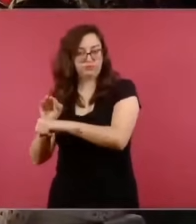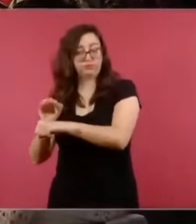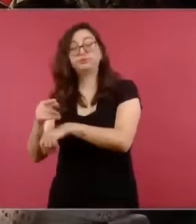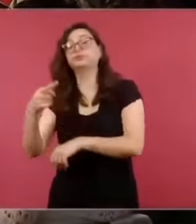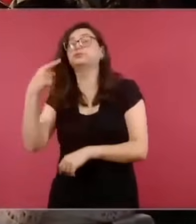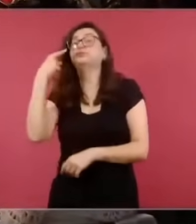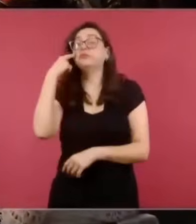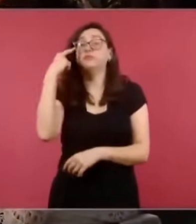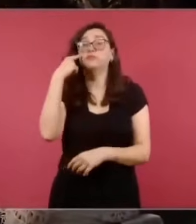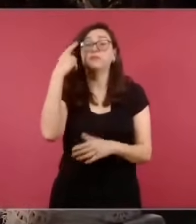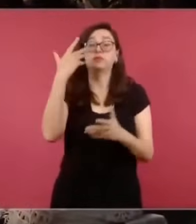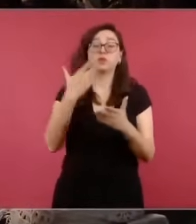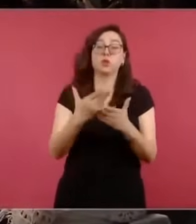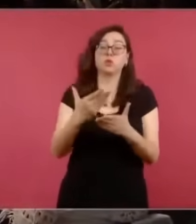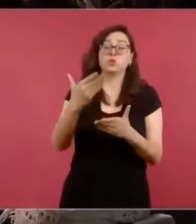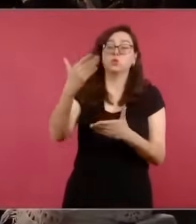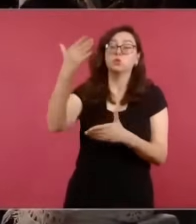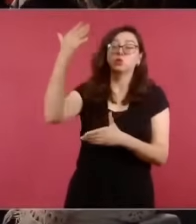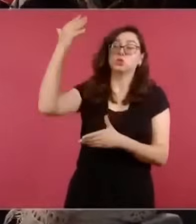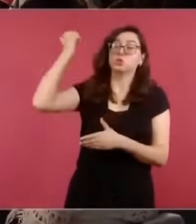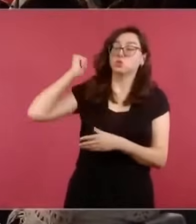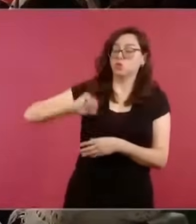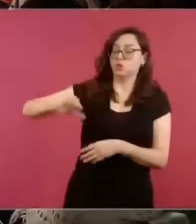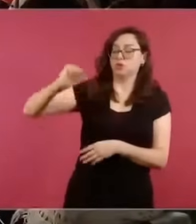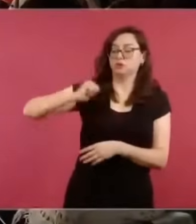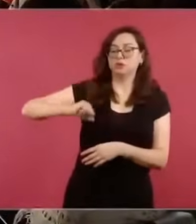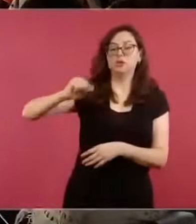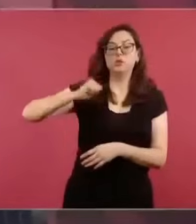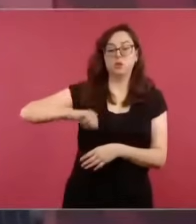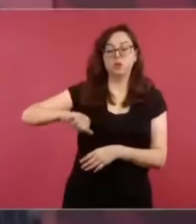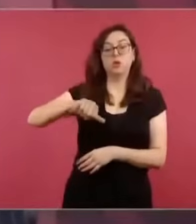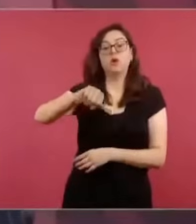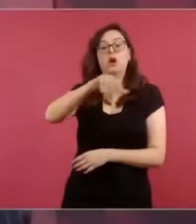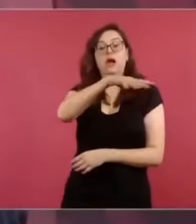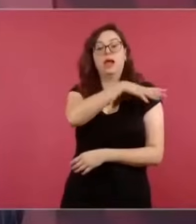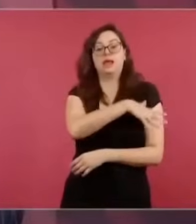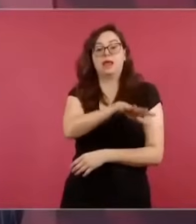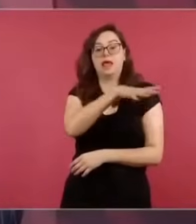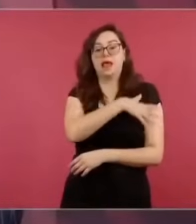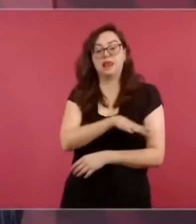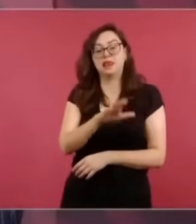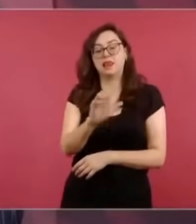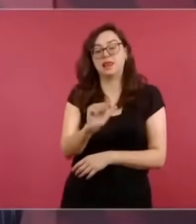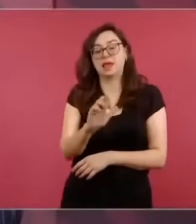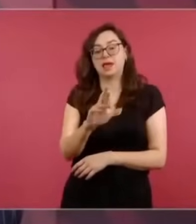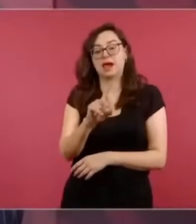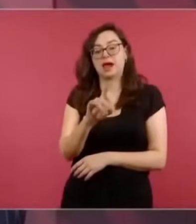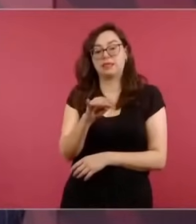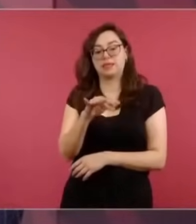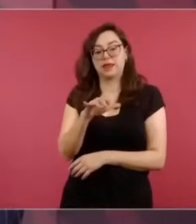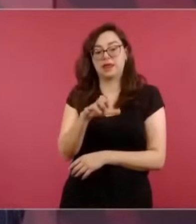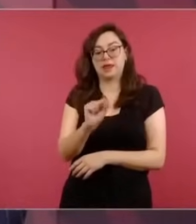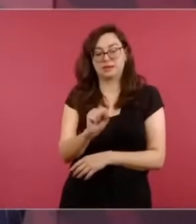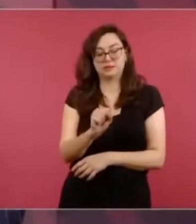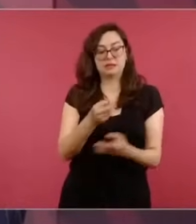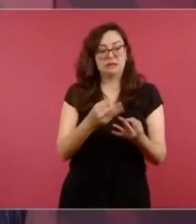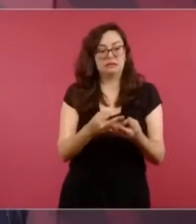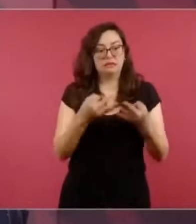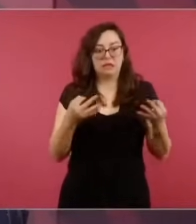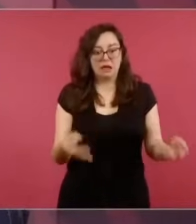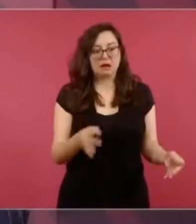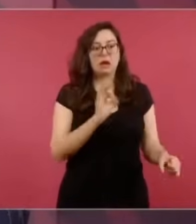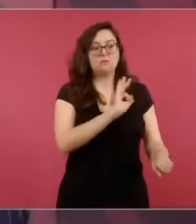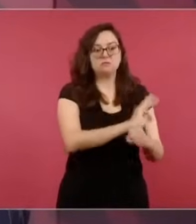nosotros somos los que más vamos a dejar áreas naturales